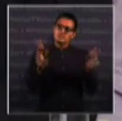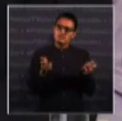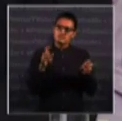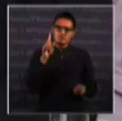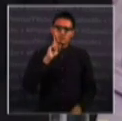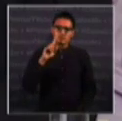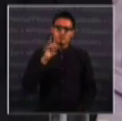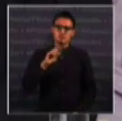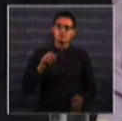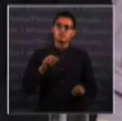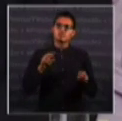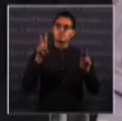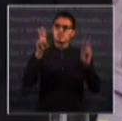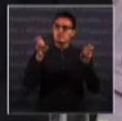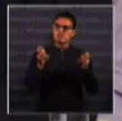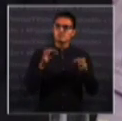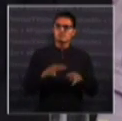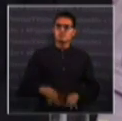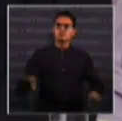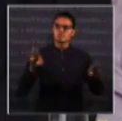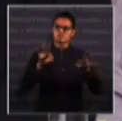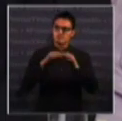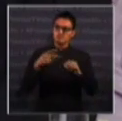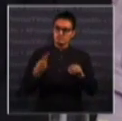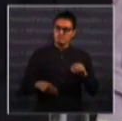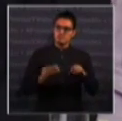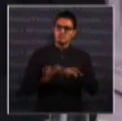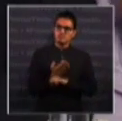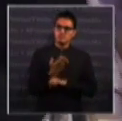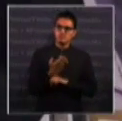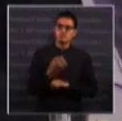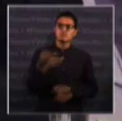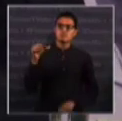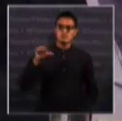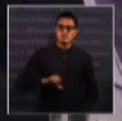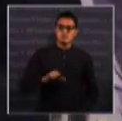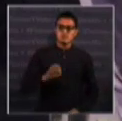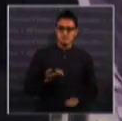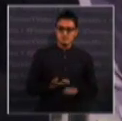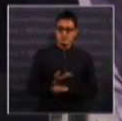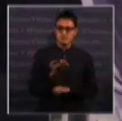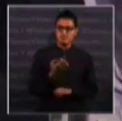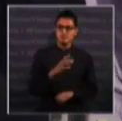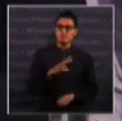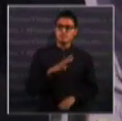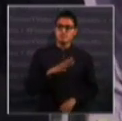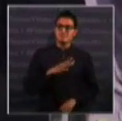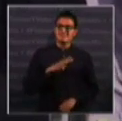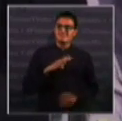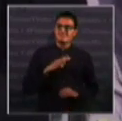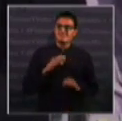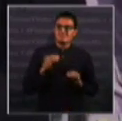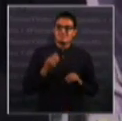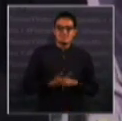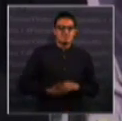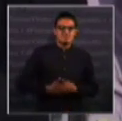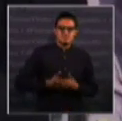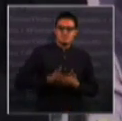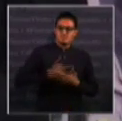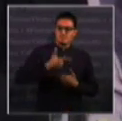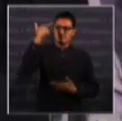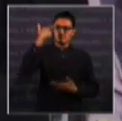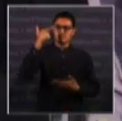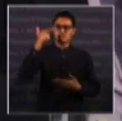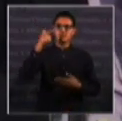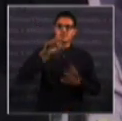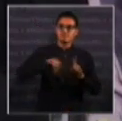tema relevante para nuestro Estado. Hoy, nuestro Estado padece severos problemas de violencia contra la mujer y